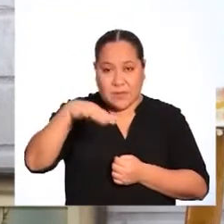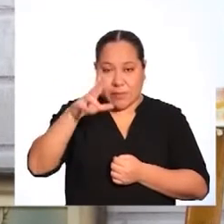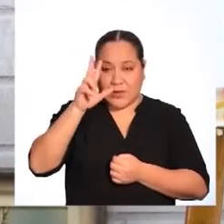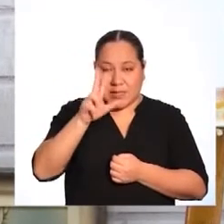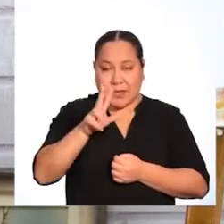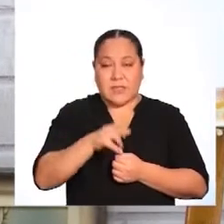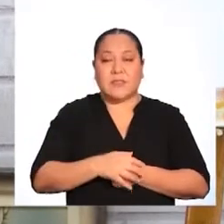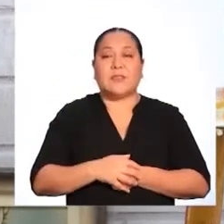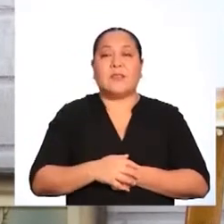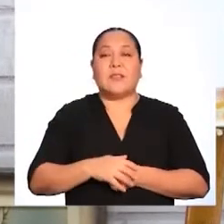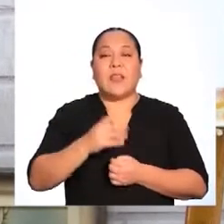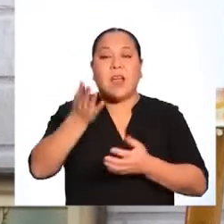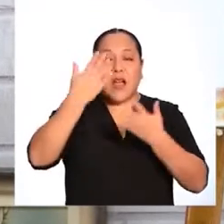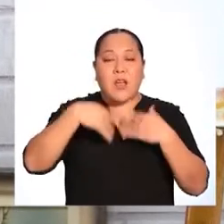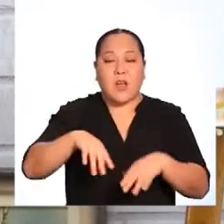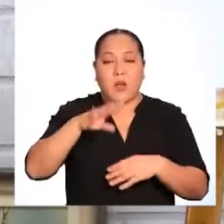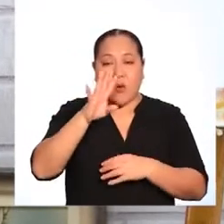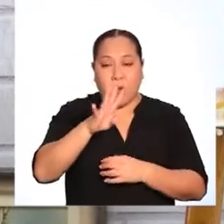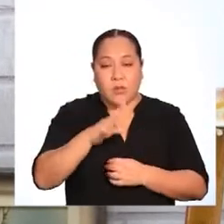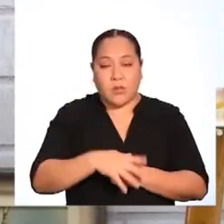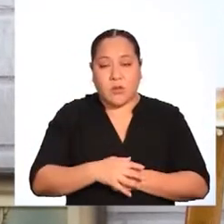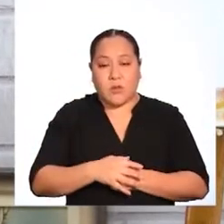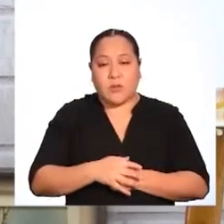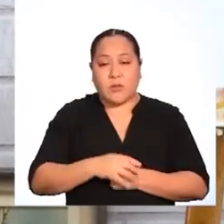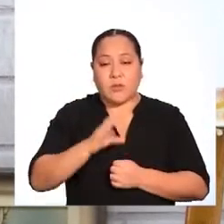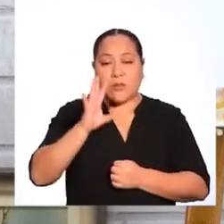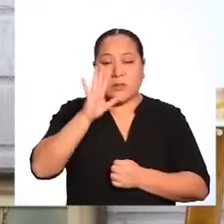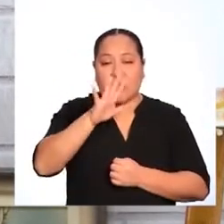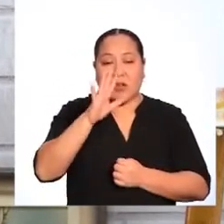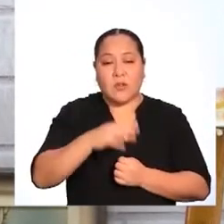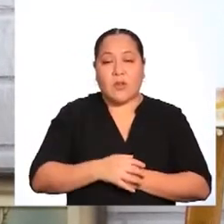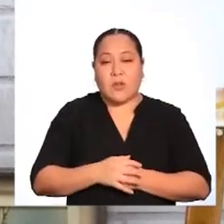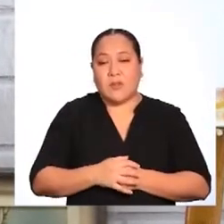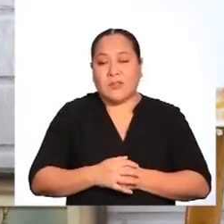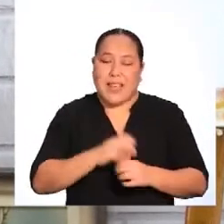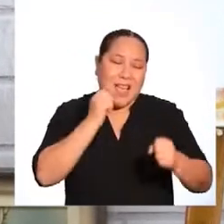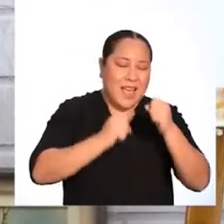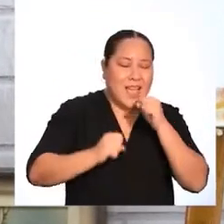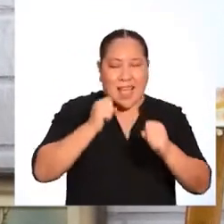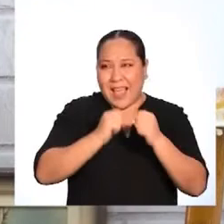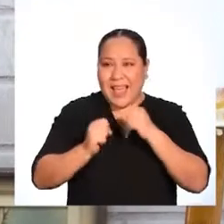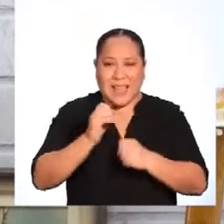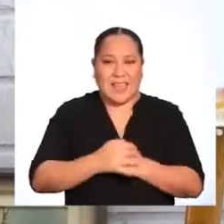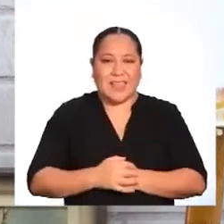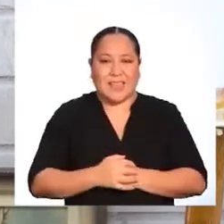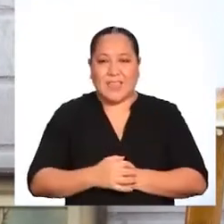3 4 y 5